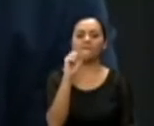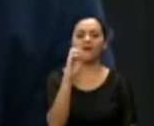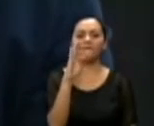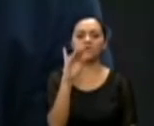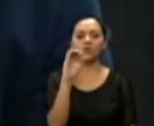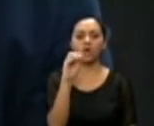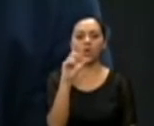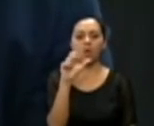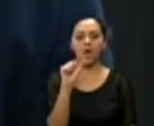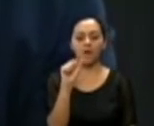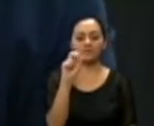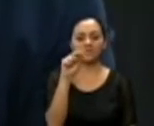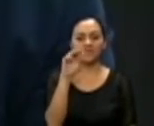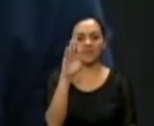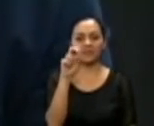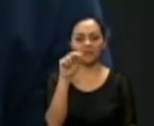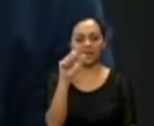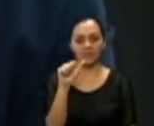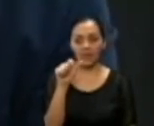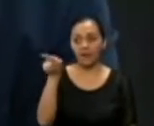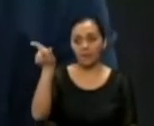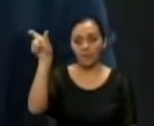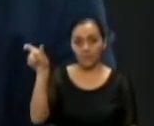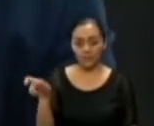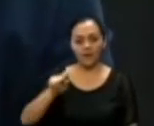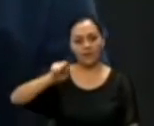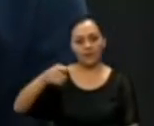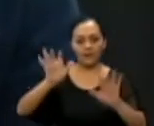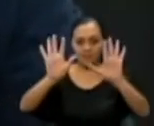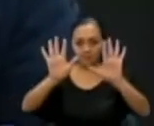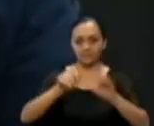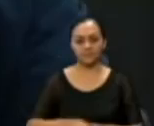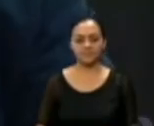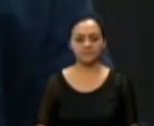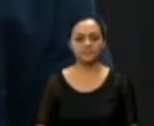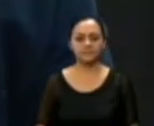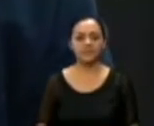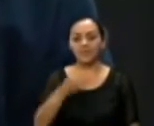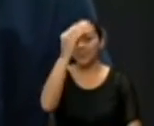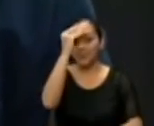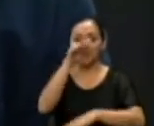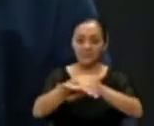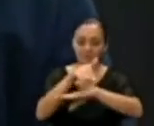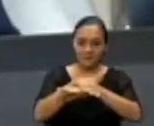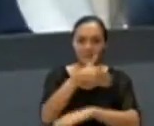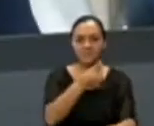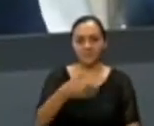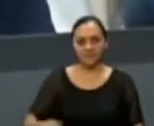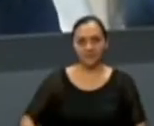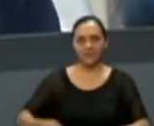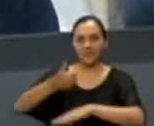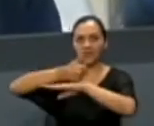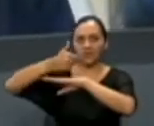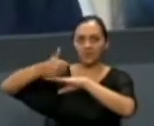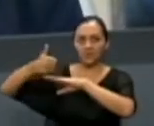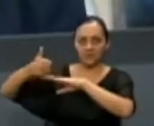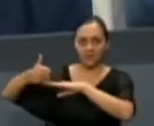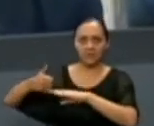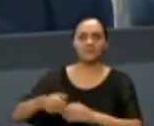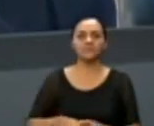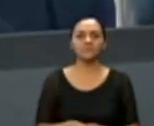por favor fabiola si hacia su pregunta y deviene por tc televisión adelante buenas tardes señor presidente de autoridades presentes